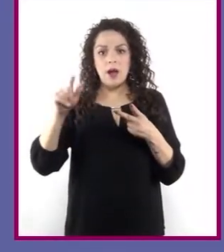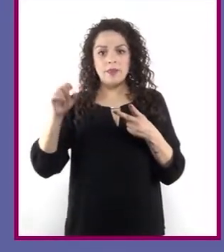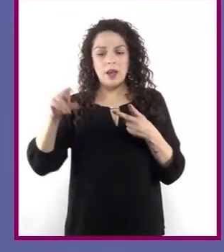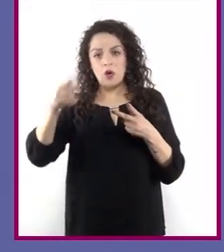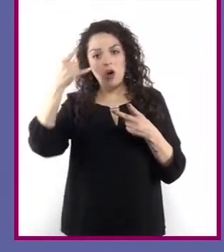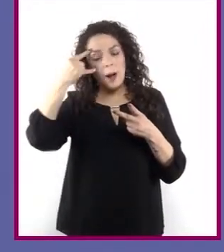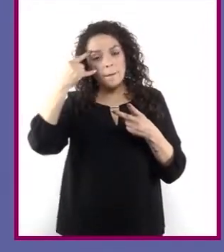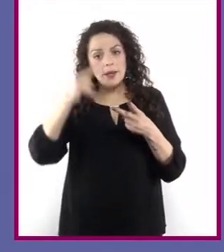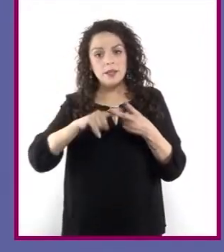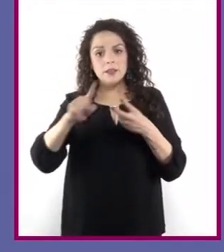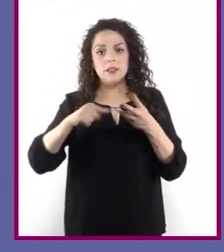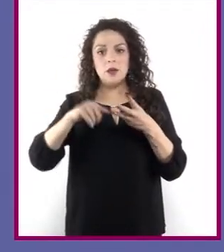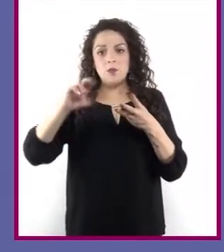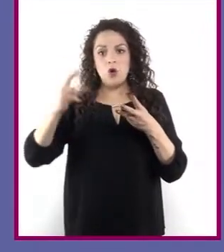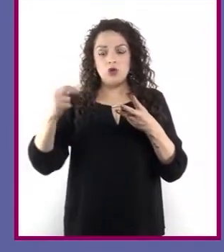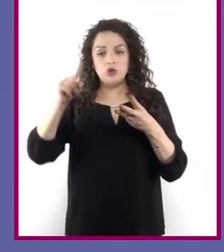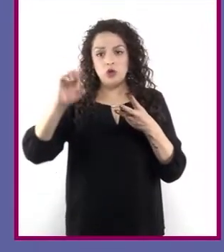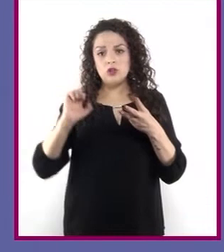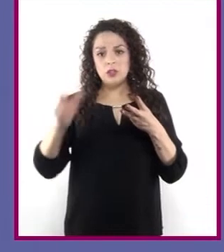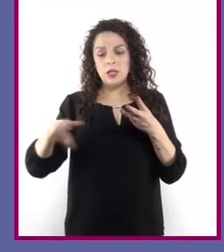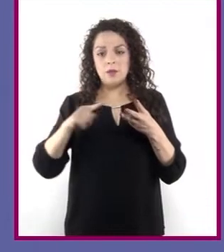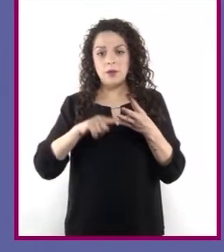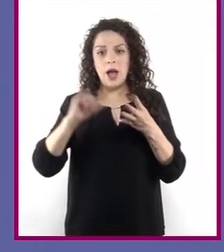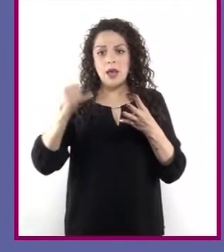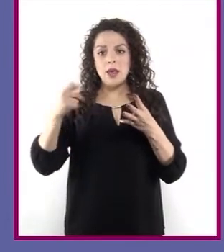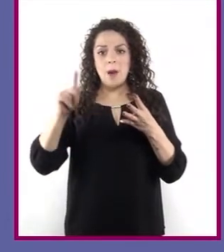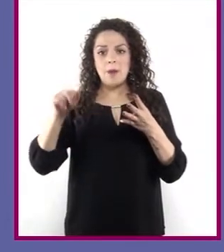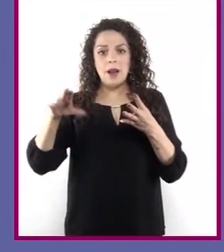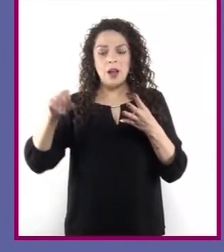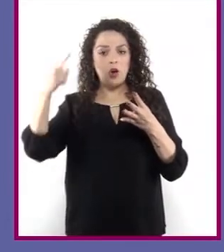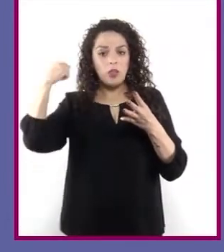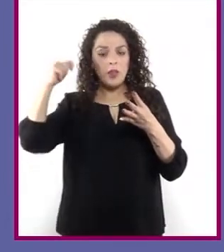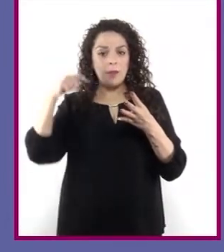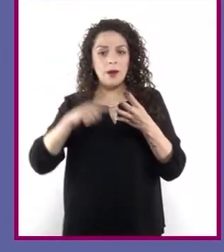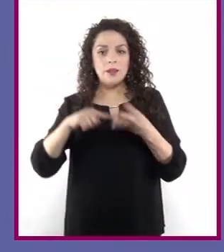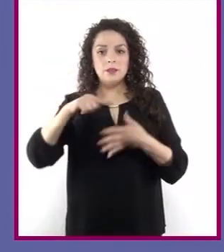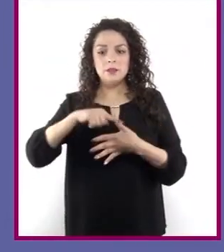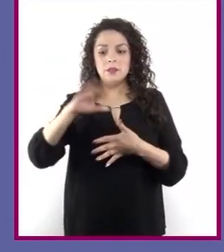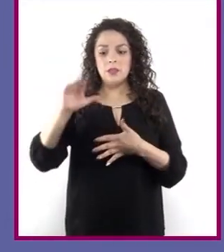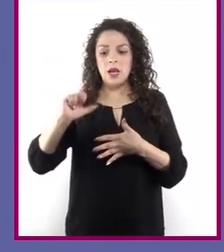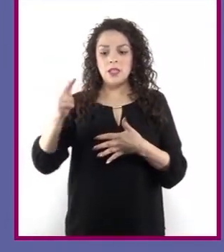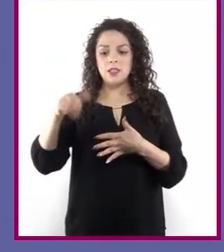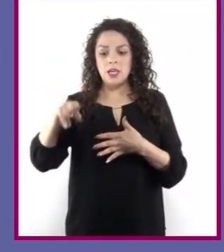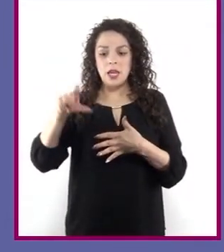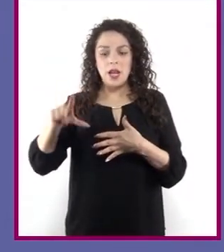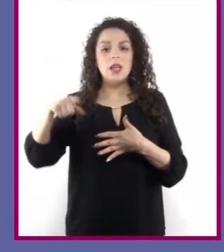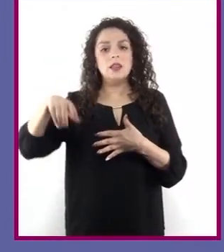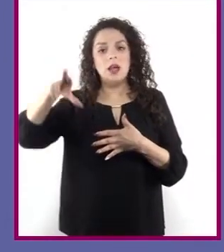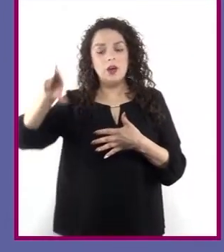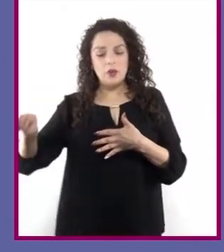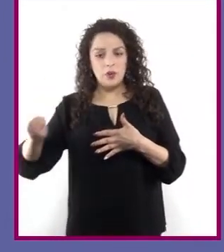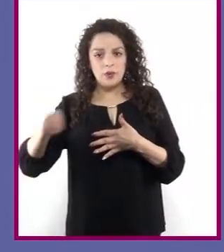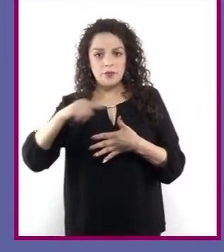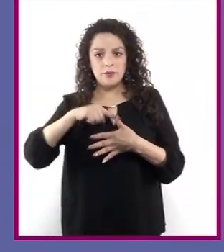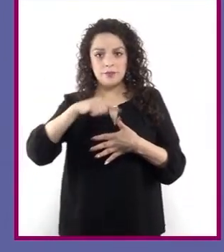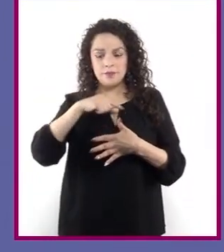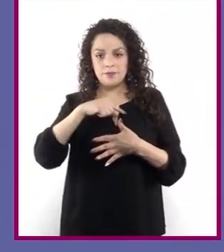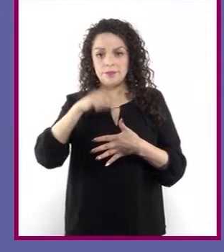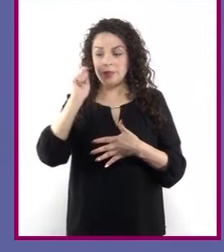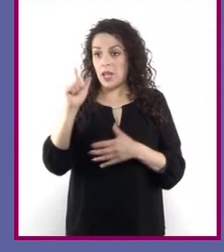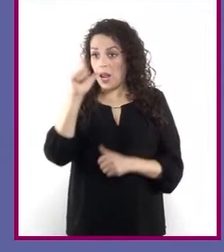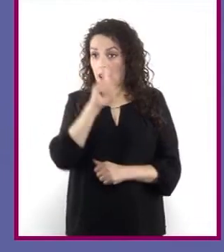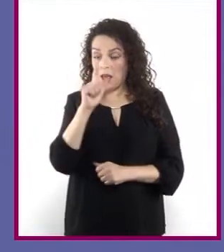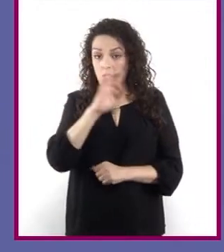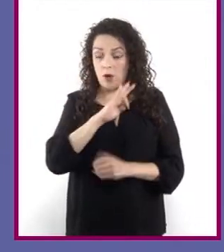Campeche, el mocho de Chiapas, el ayapaneco de Tabasco, el cachiquel de Quintana Roo. Las lenguas permiten